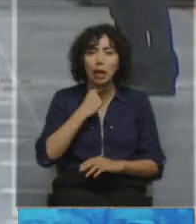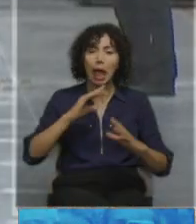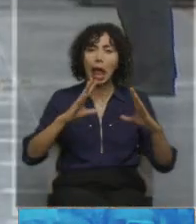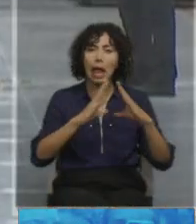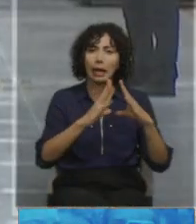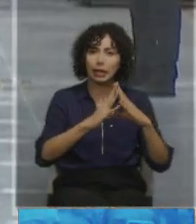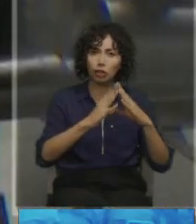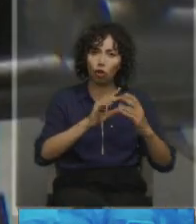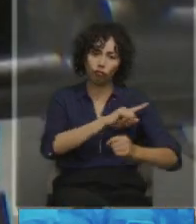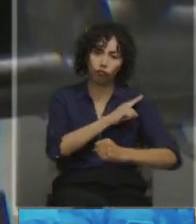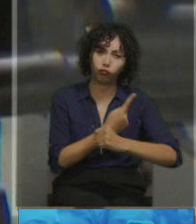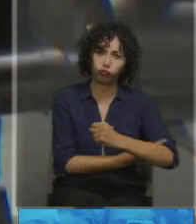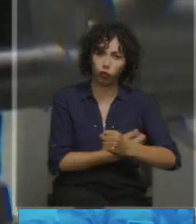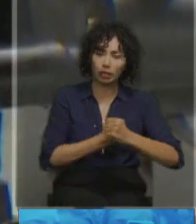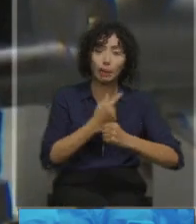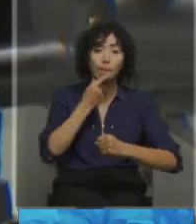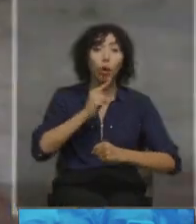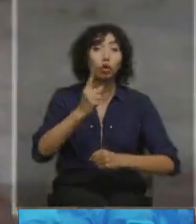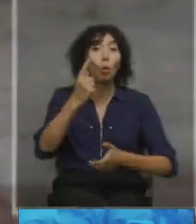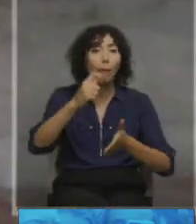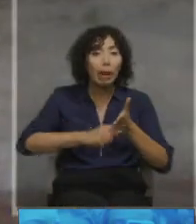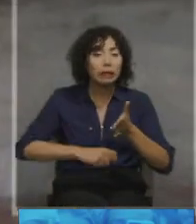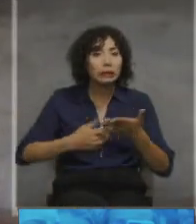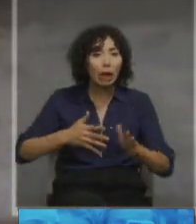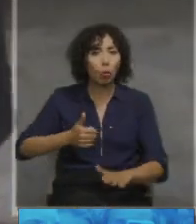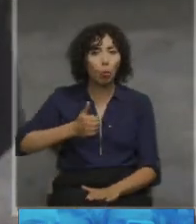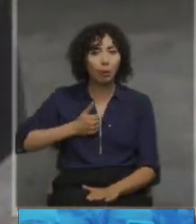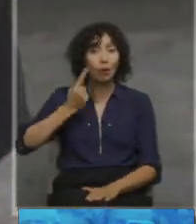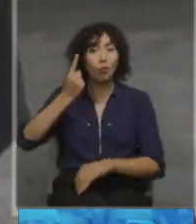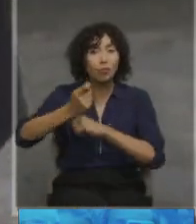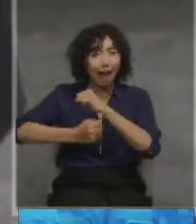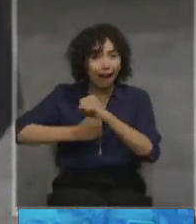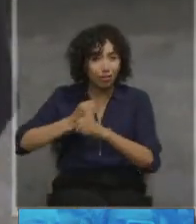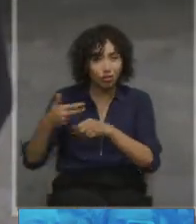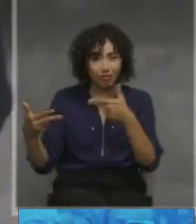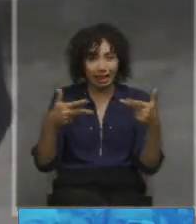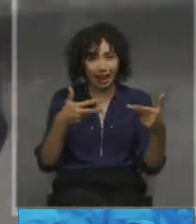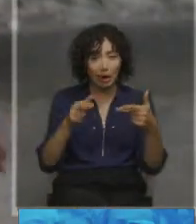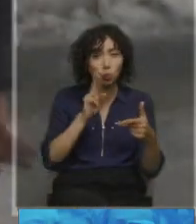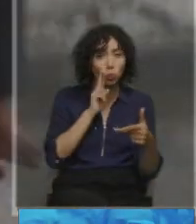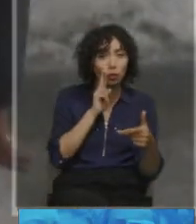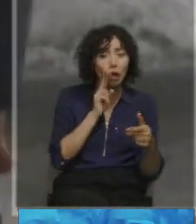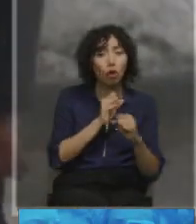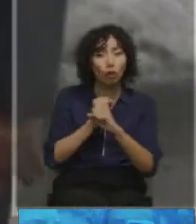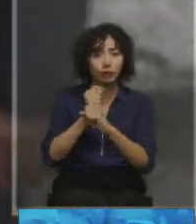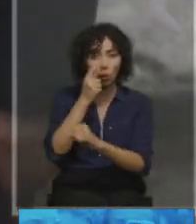a poco más de un mes para que se cumpla un año de la invasión rusa a Ucrania.